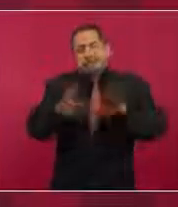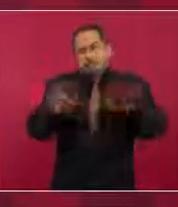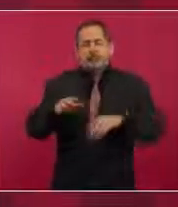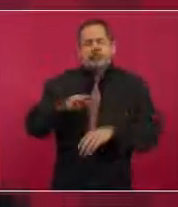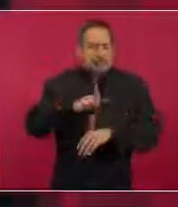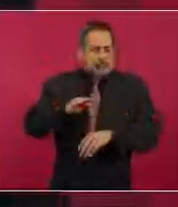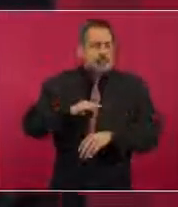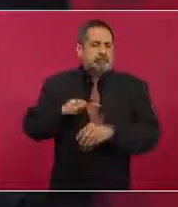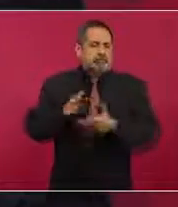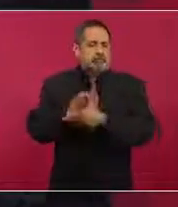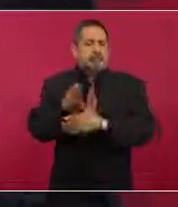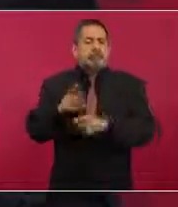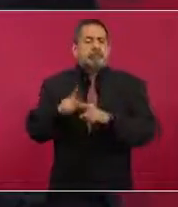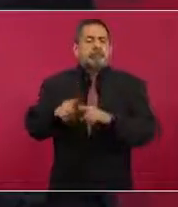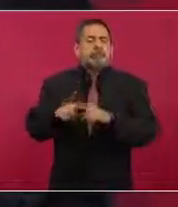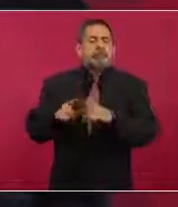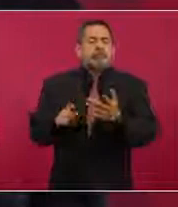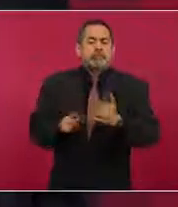este caso